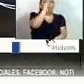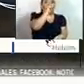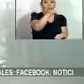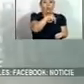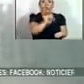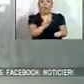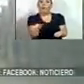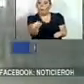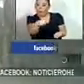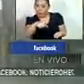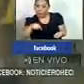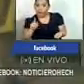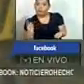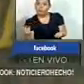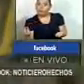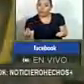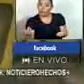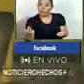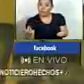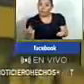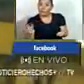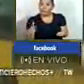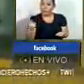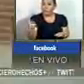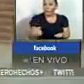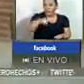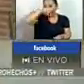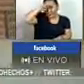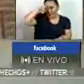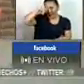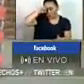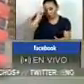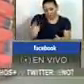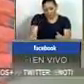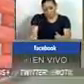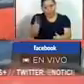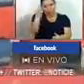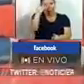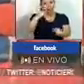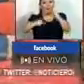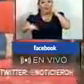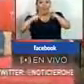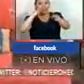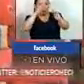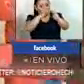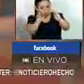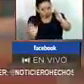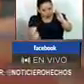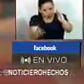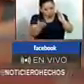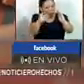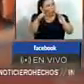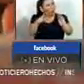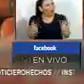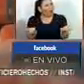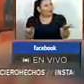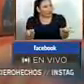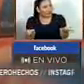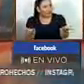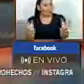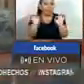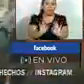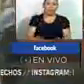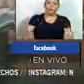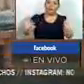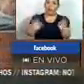para el bien de los albañiles, de los maestros de obra. ¿Y qué hemos hecho ahora? ¿Hemos mejorado